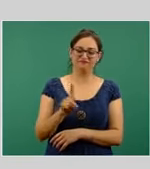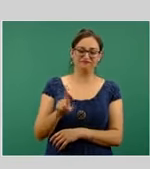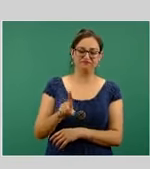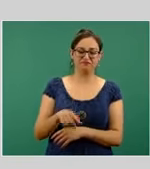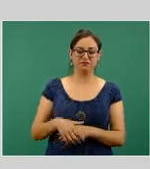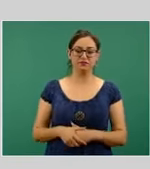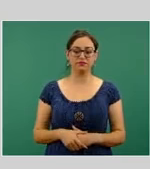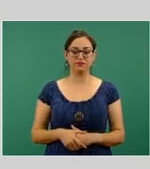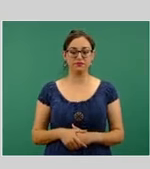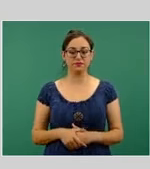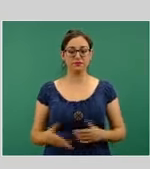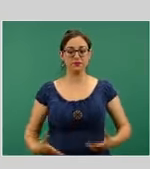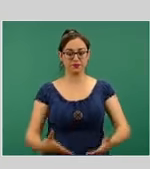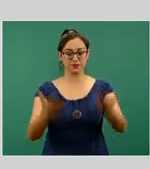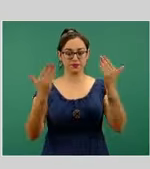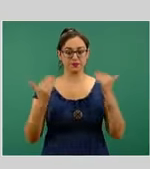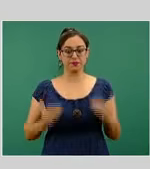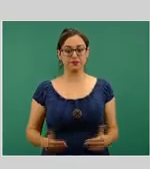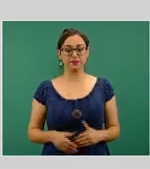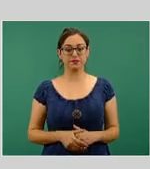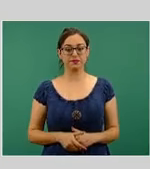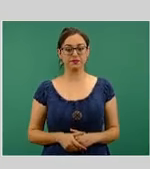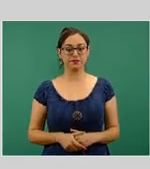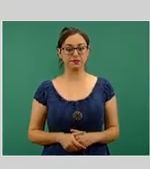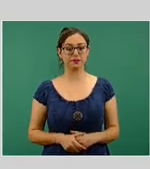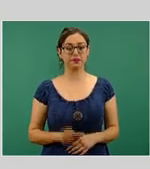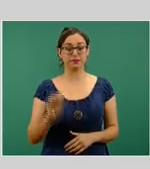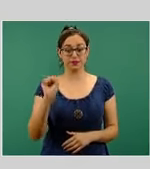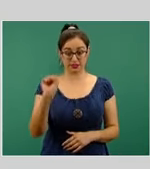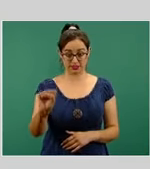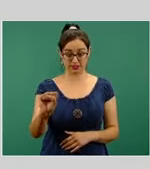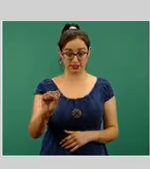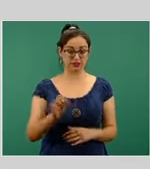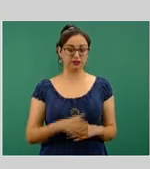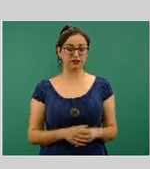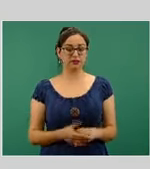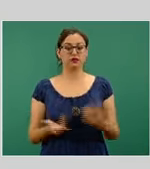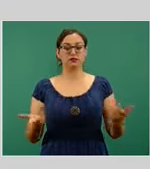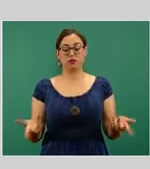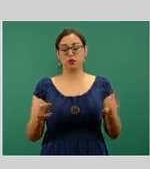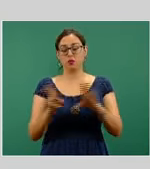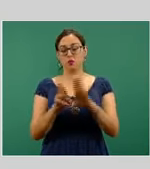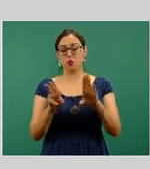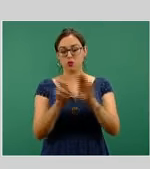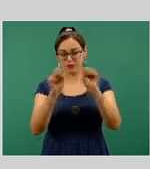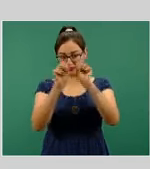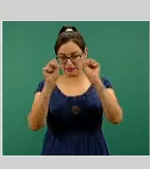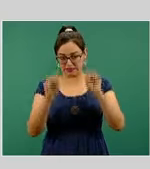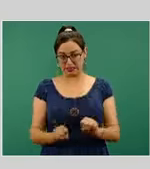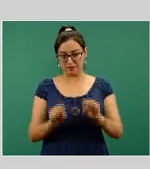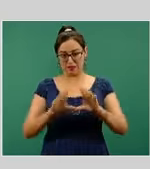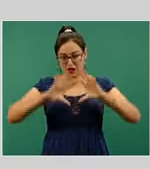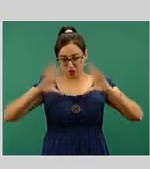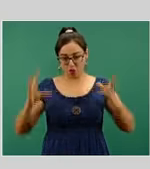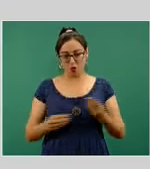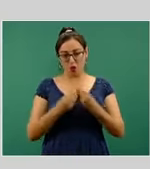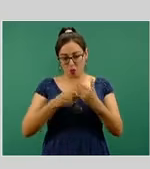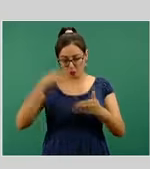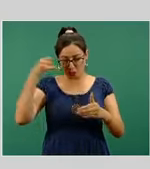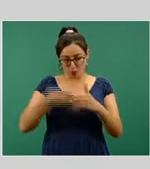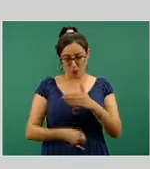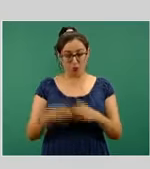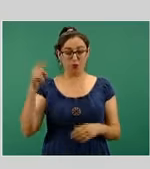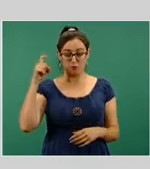favor. Y luego viene la S. La S es los sistemas complejos, y esa visión de sistemas complejos es la que nos